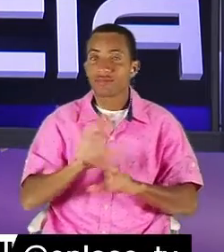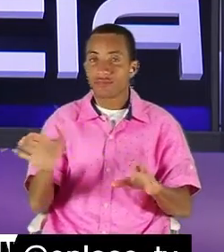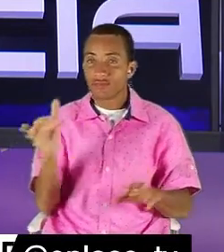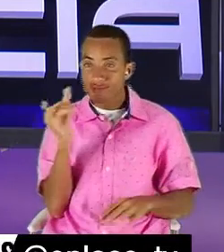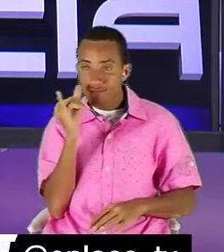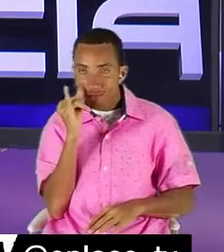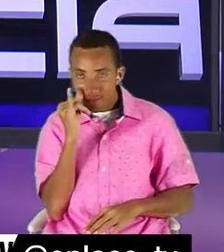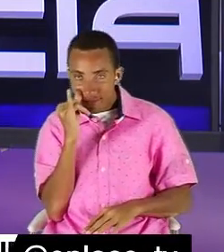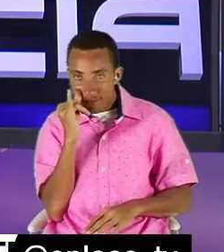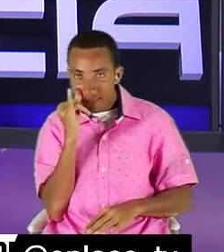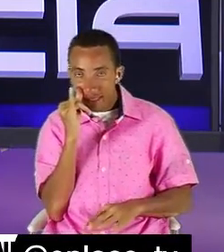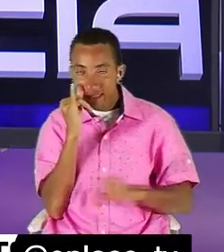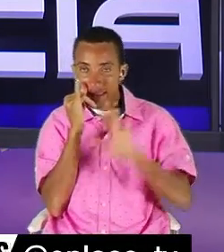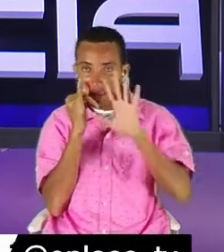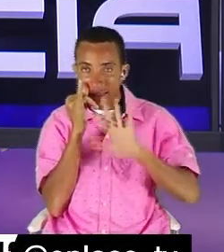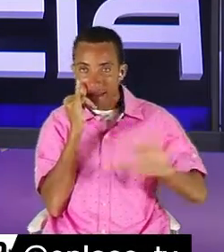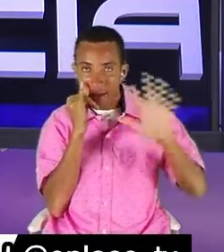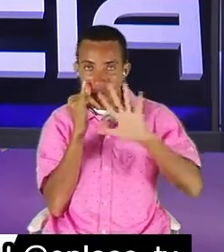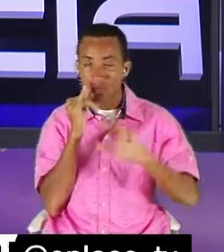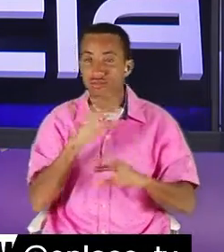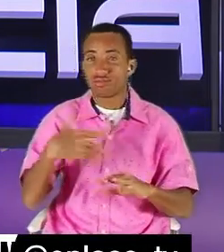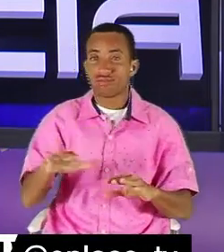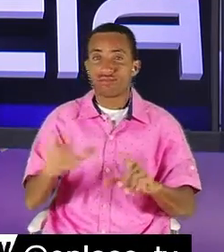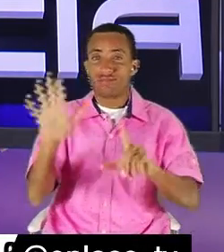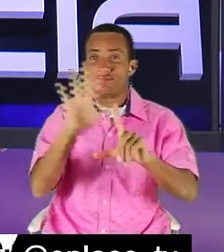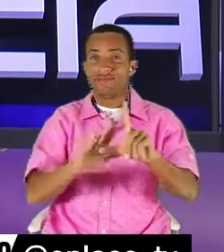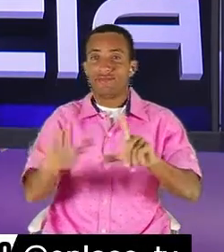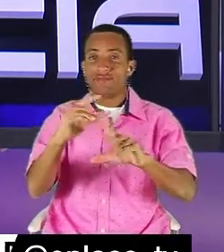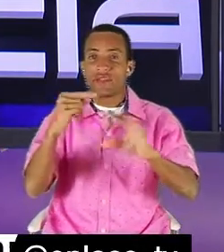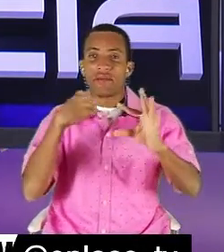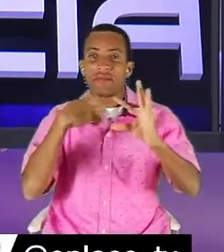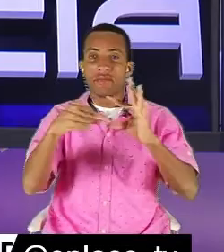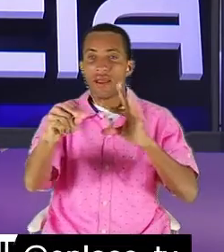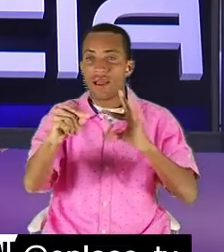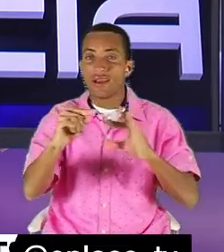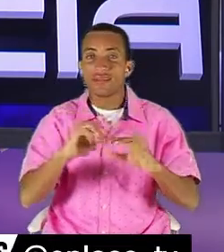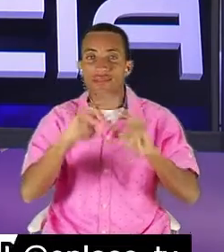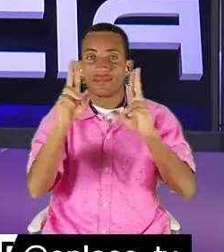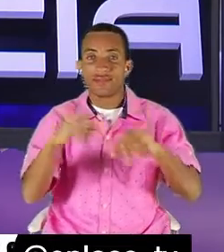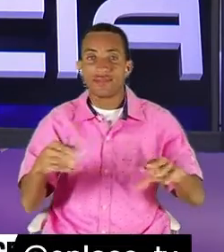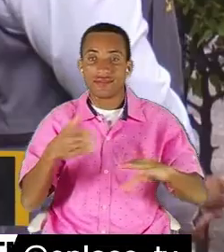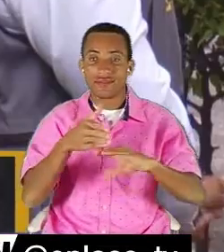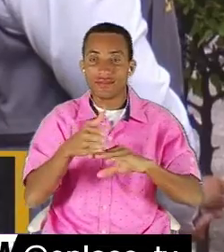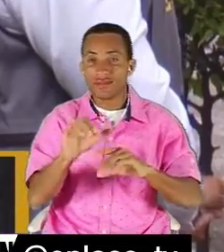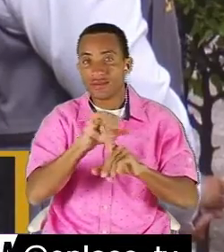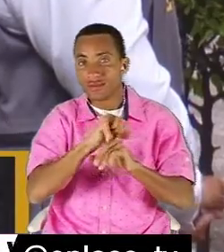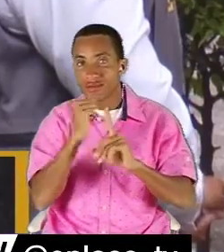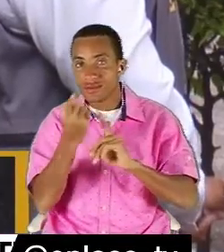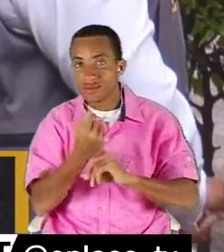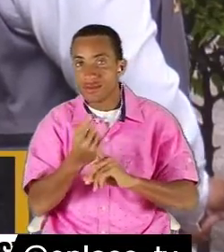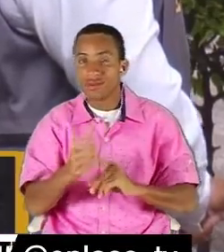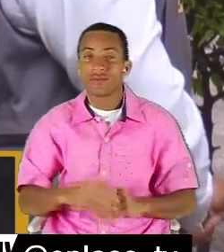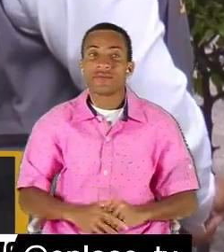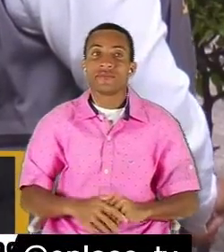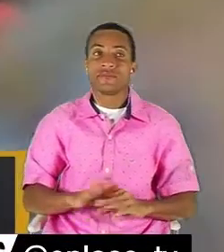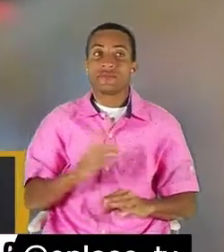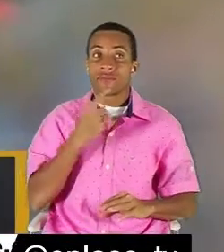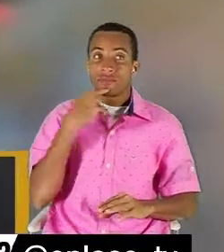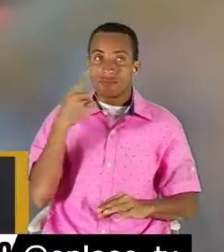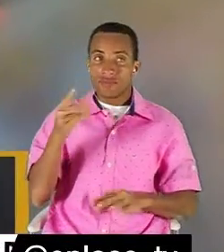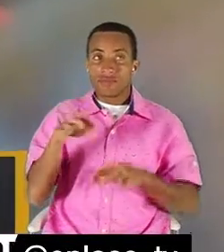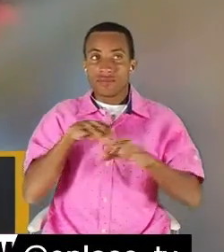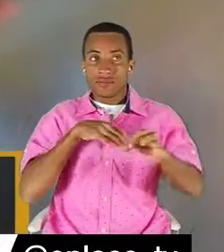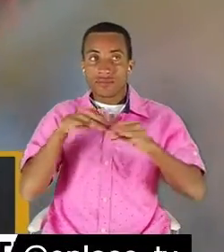cámara y que es viral en ese momento en redes sociales. Aseguran que actuaron conforme a la ley. El oficial de tránsito Eliezer Fuentes ha explicado la